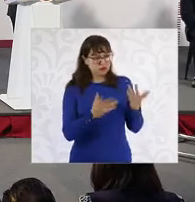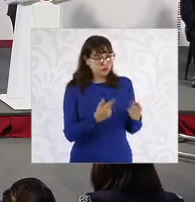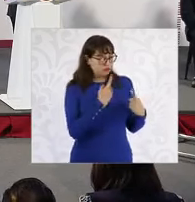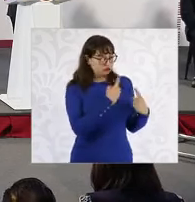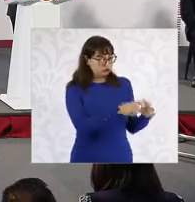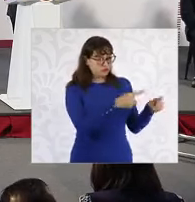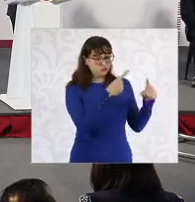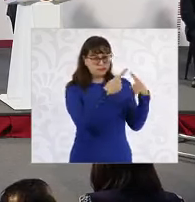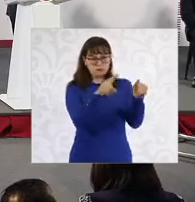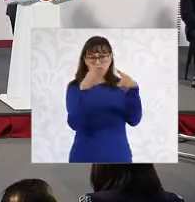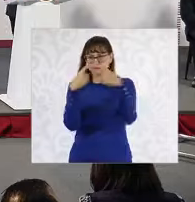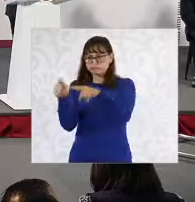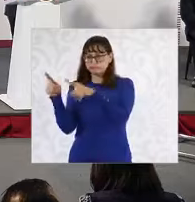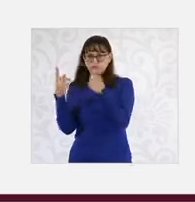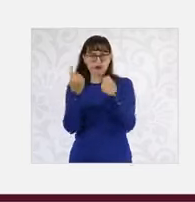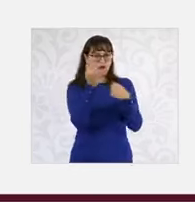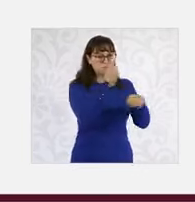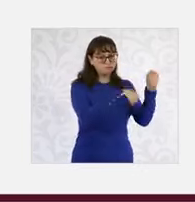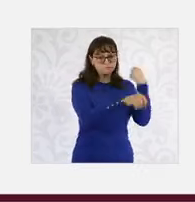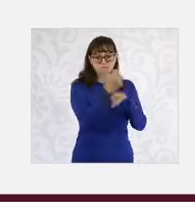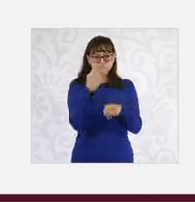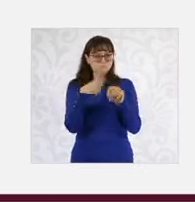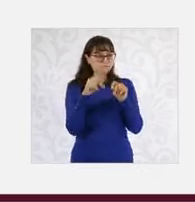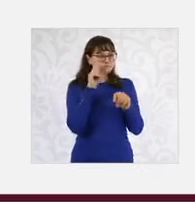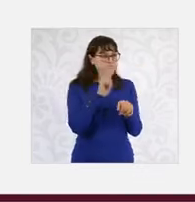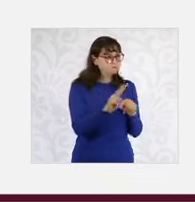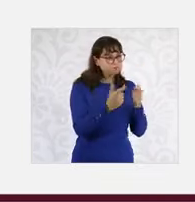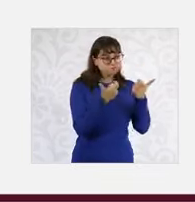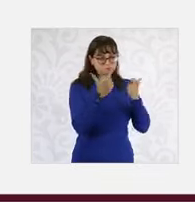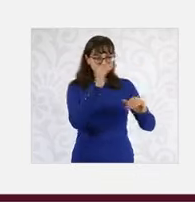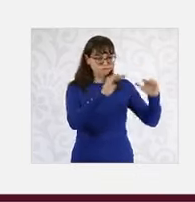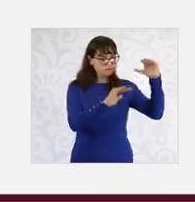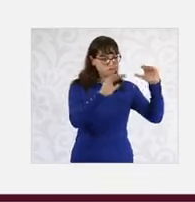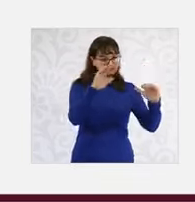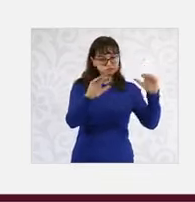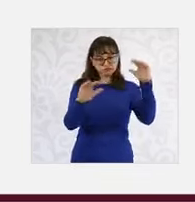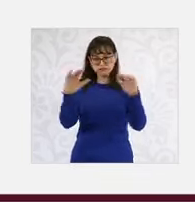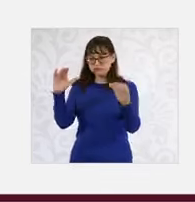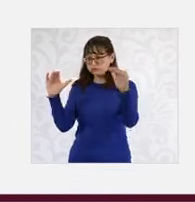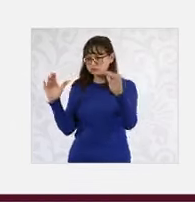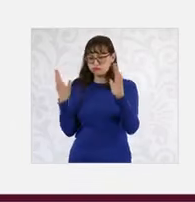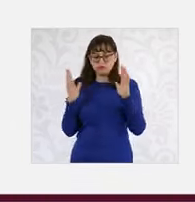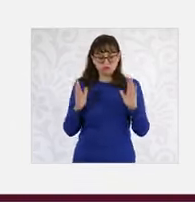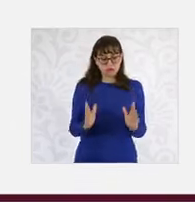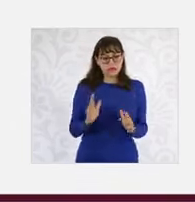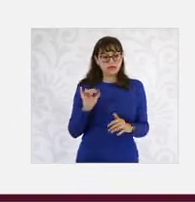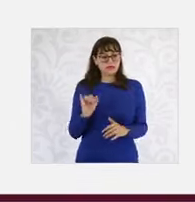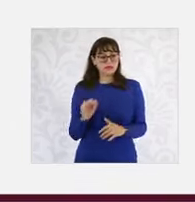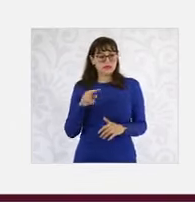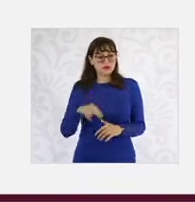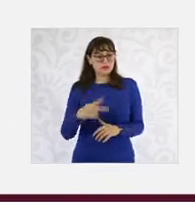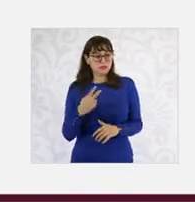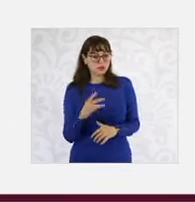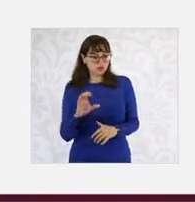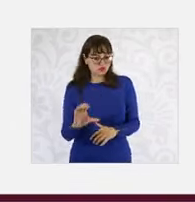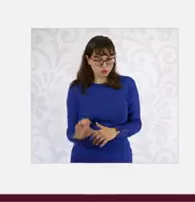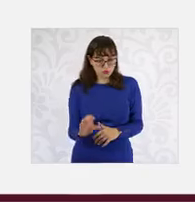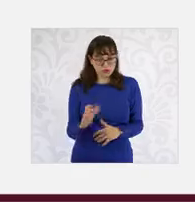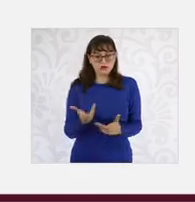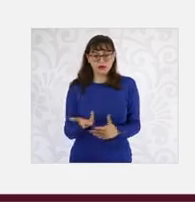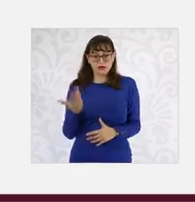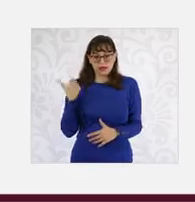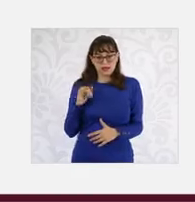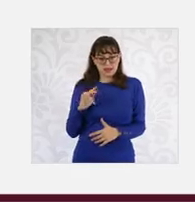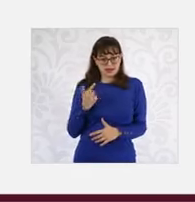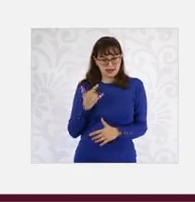nacional, verificando que estos se mantengan estables en comparación con el Índice Nacional de Precios al Consumidor publicado por